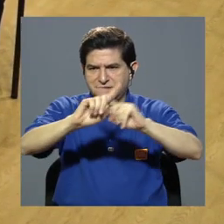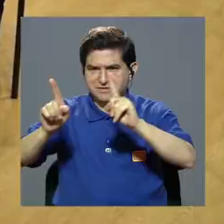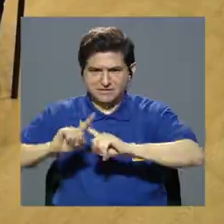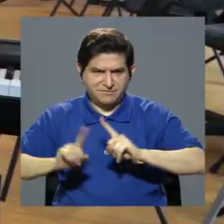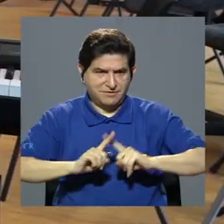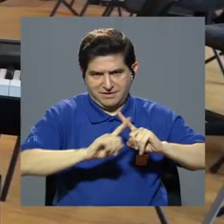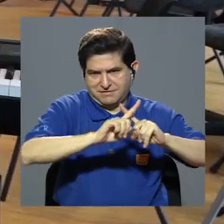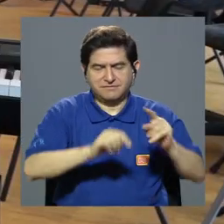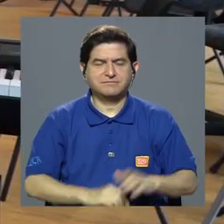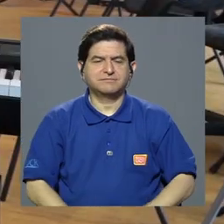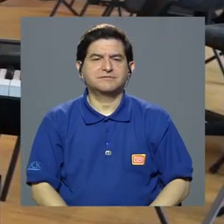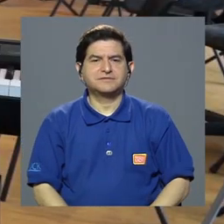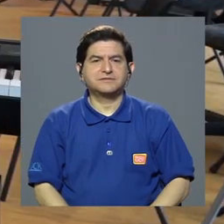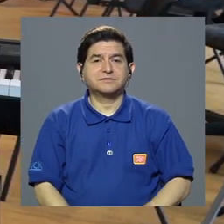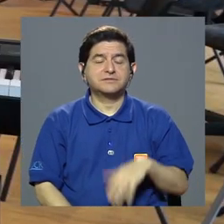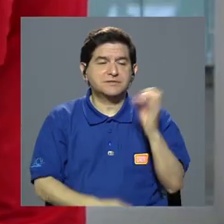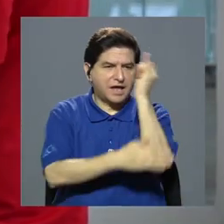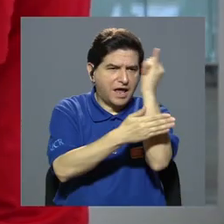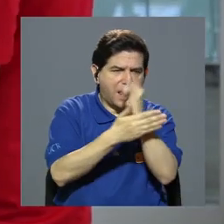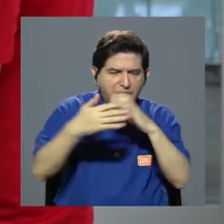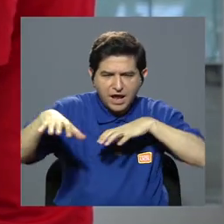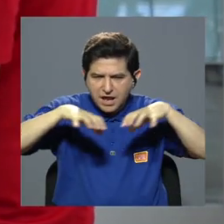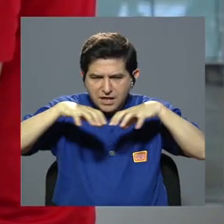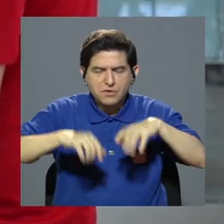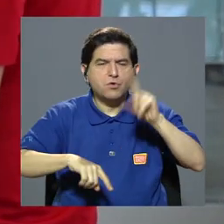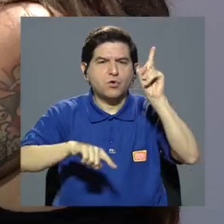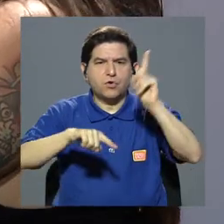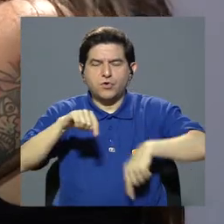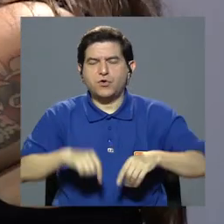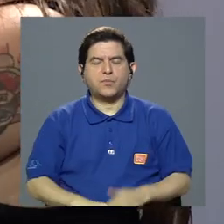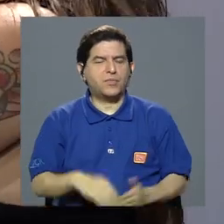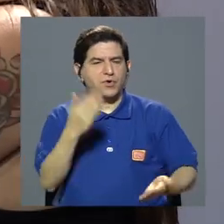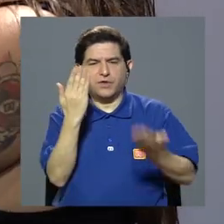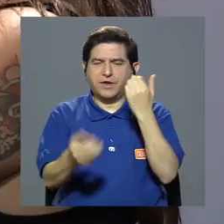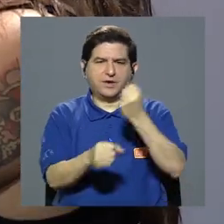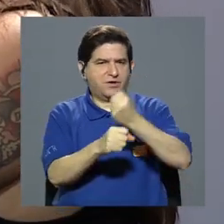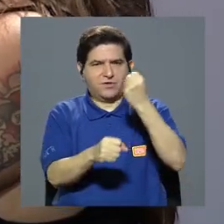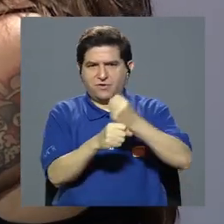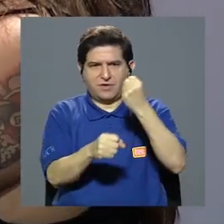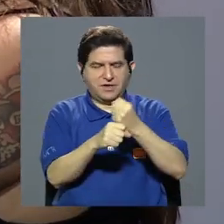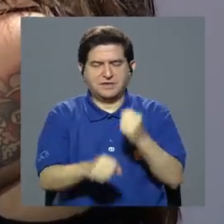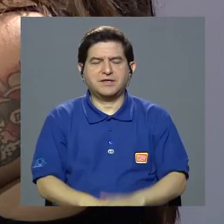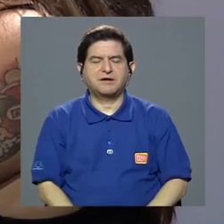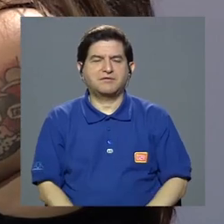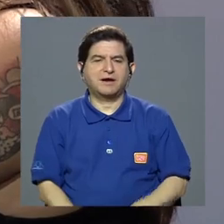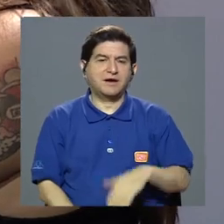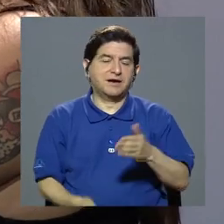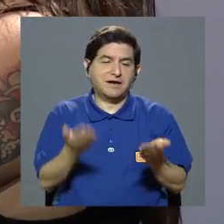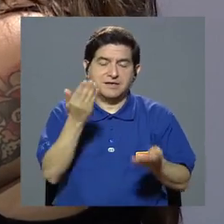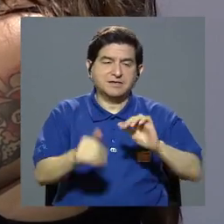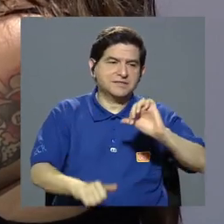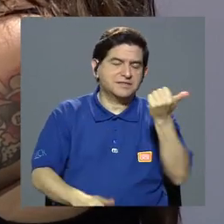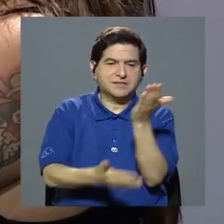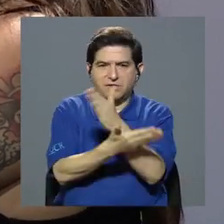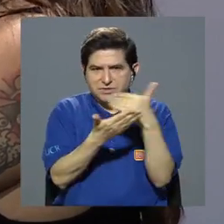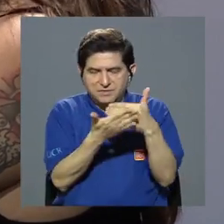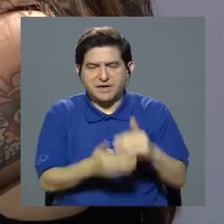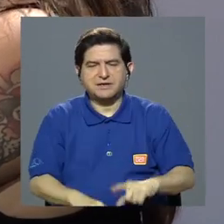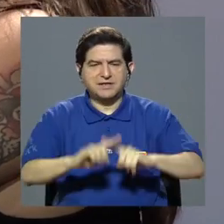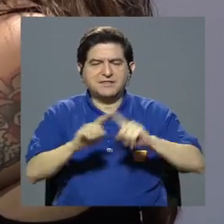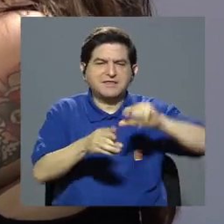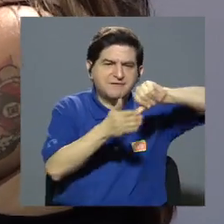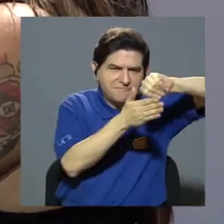todas todas operan de manera diferente la animación que se abre acá no lo podemos comparar jamás con el trabajo que se lee que se lea etcétera verdad si hay